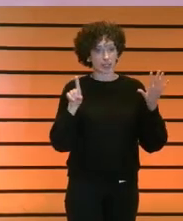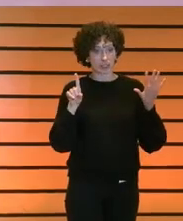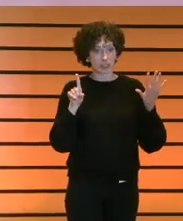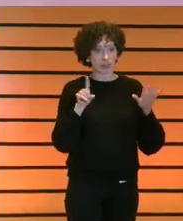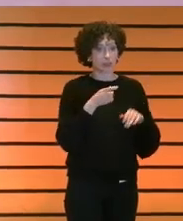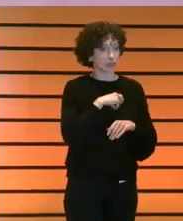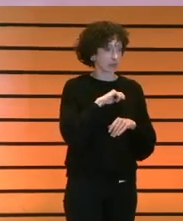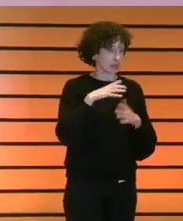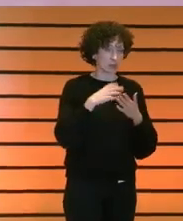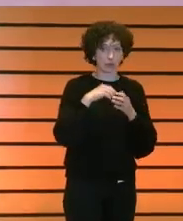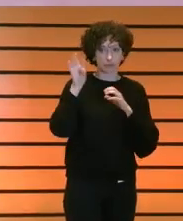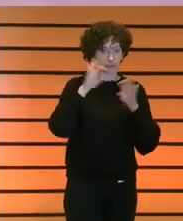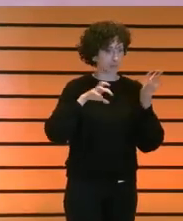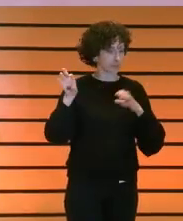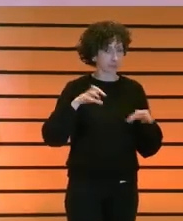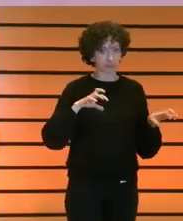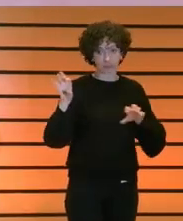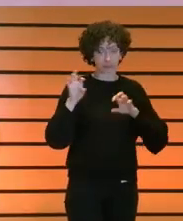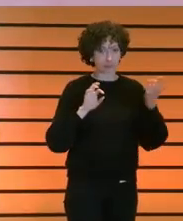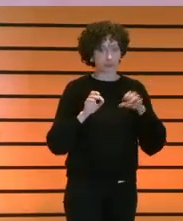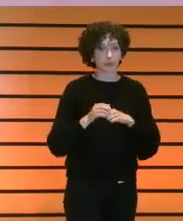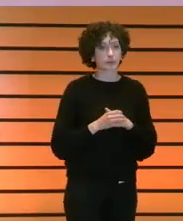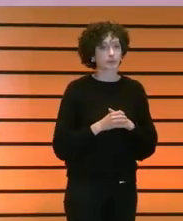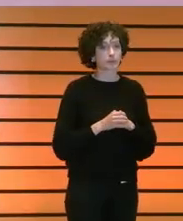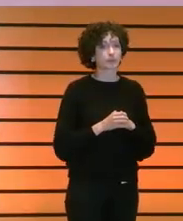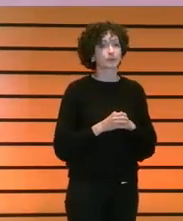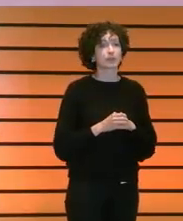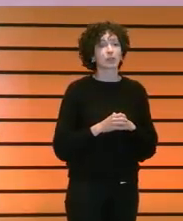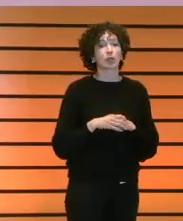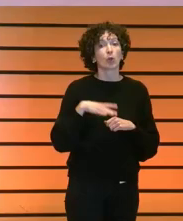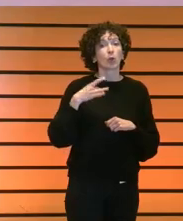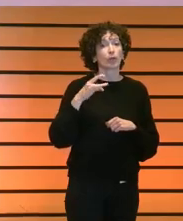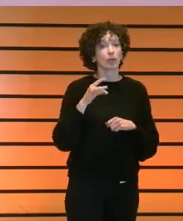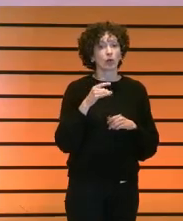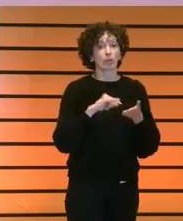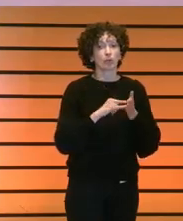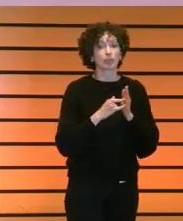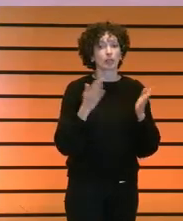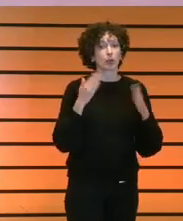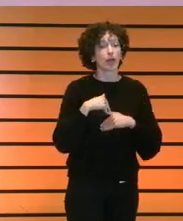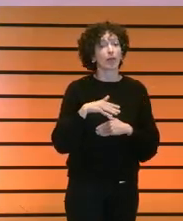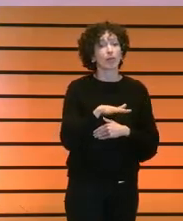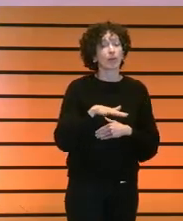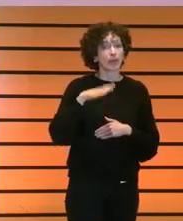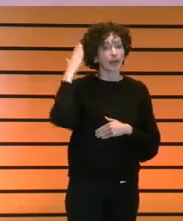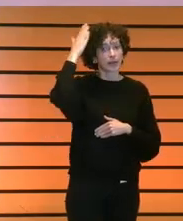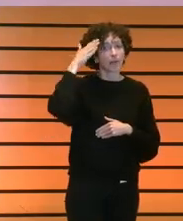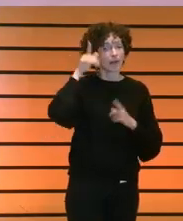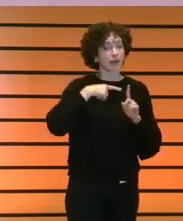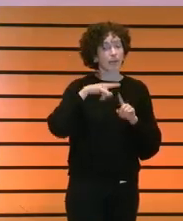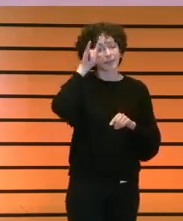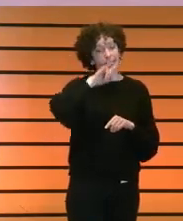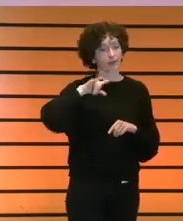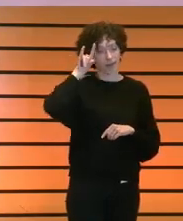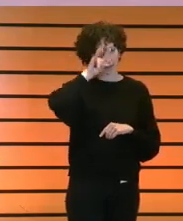la geografía de España, donde únicamente no tenemos proyectos es en Navarra y en Canarias.